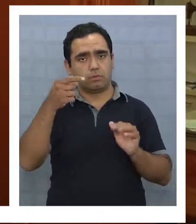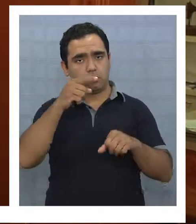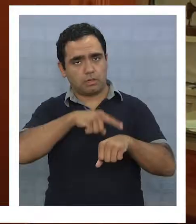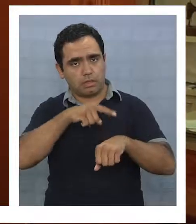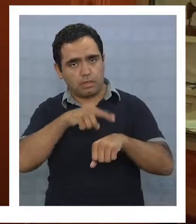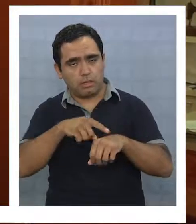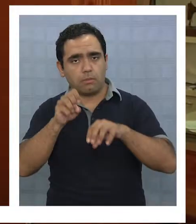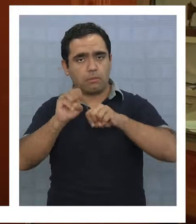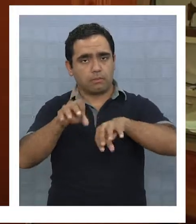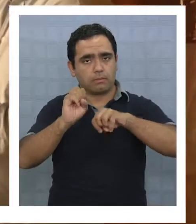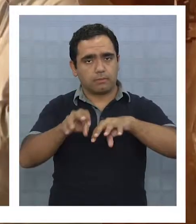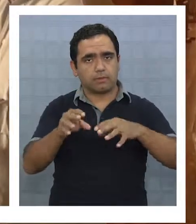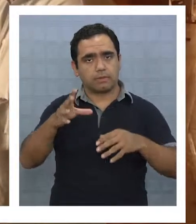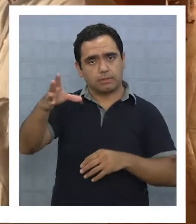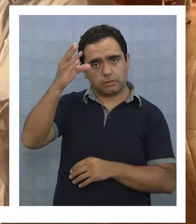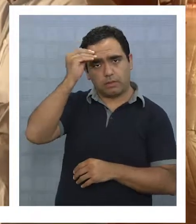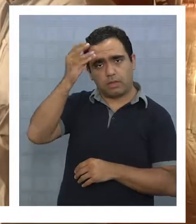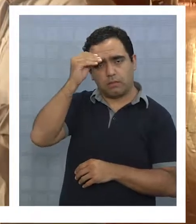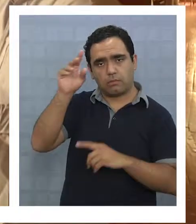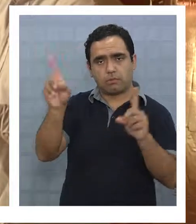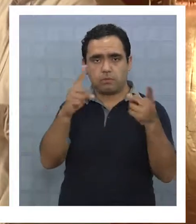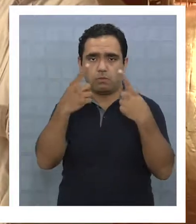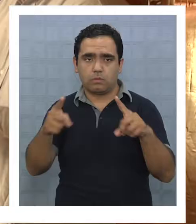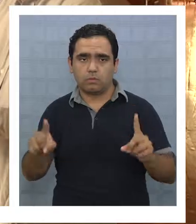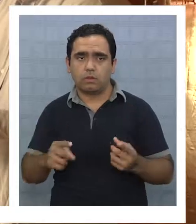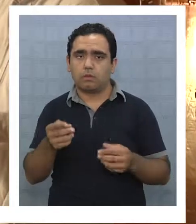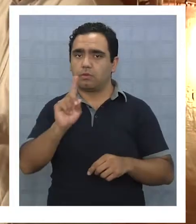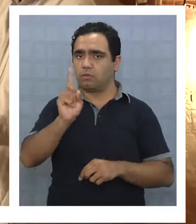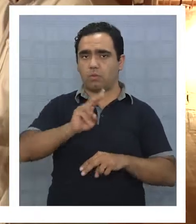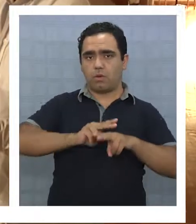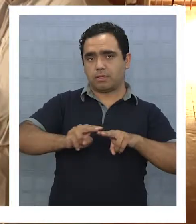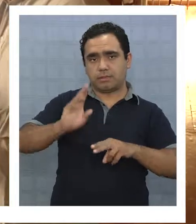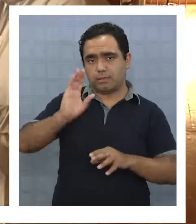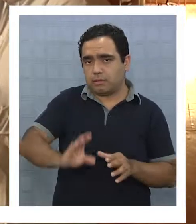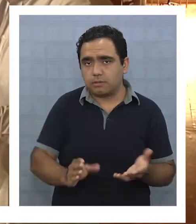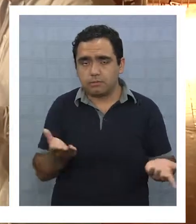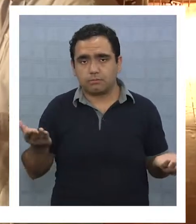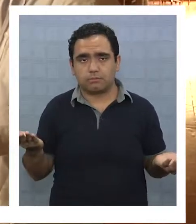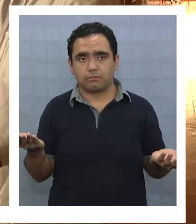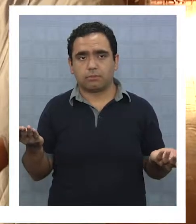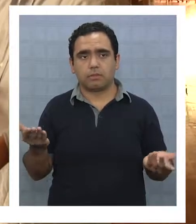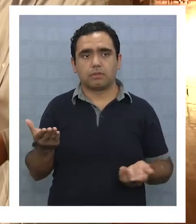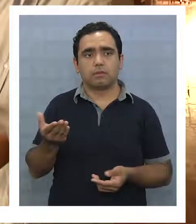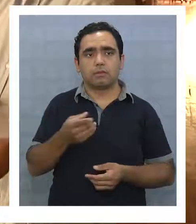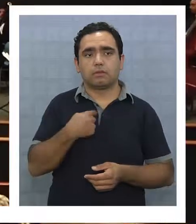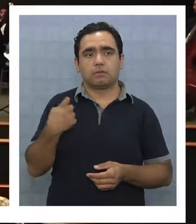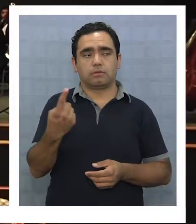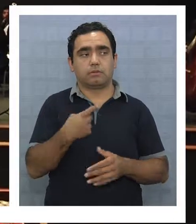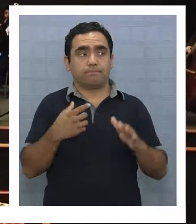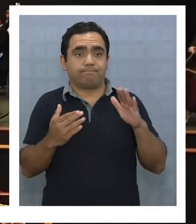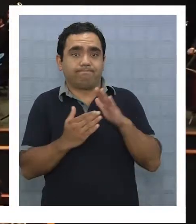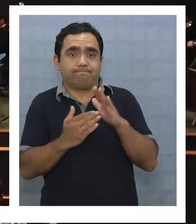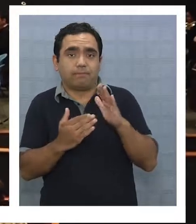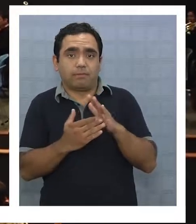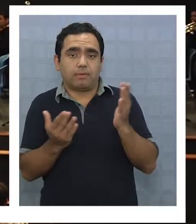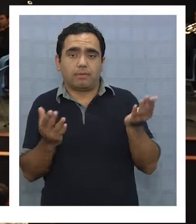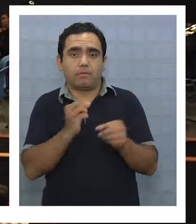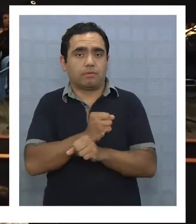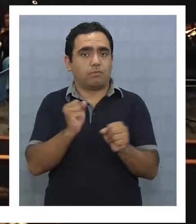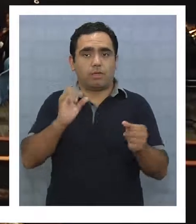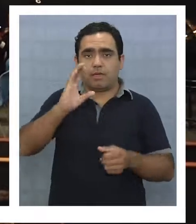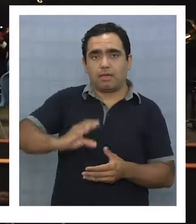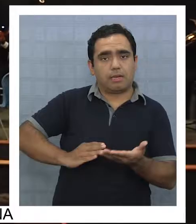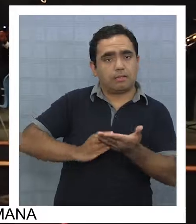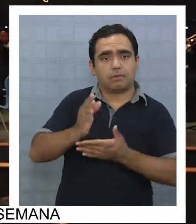de capacitaciones y no se están realizando las clases. Entonces, estamos como parados, no podemos iniciar las